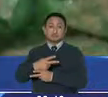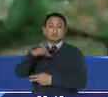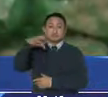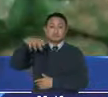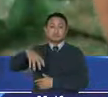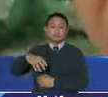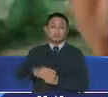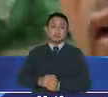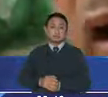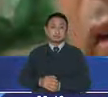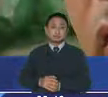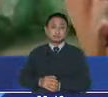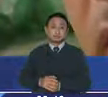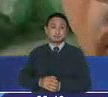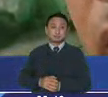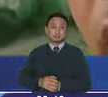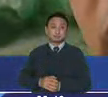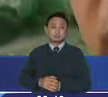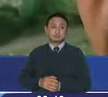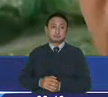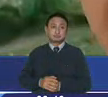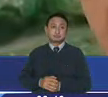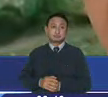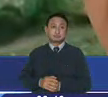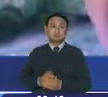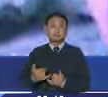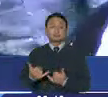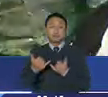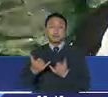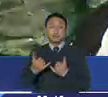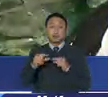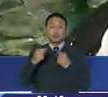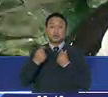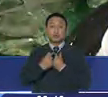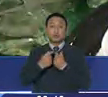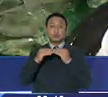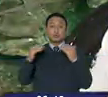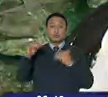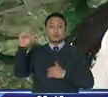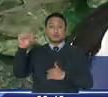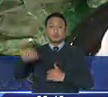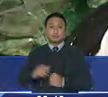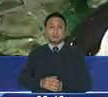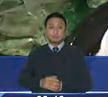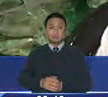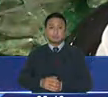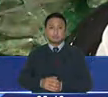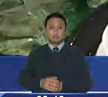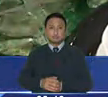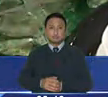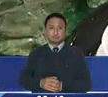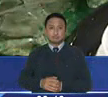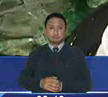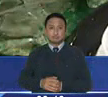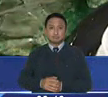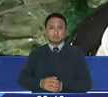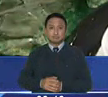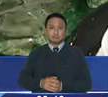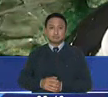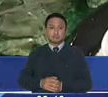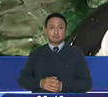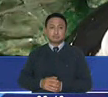Partido Socialista Ecuatoriano. Ahora va por Democracia Sí. No hay una causa definida que lo represente a ellos. Al final del día se fueron de